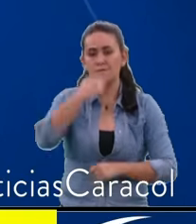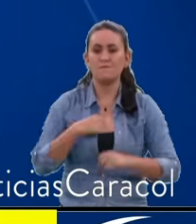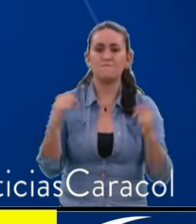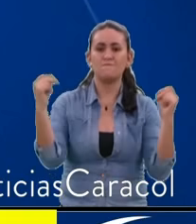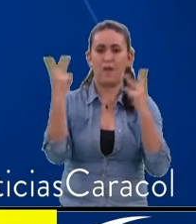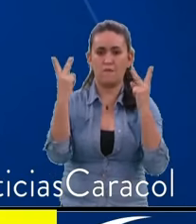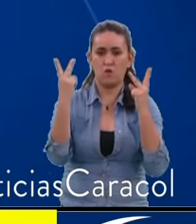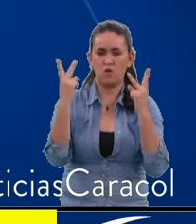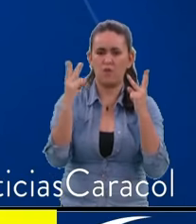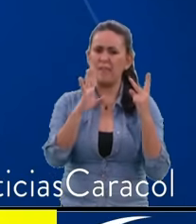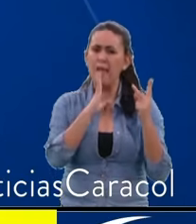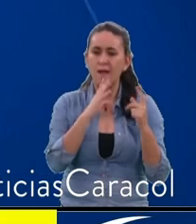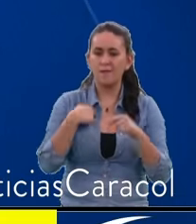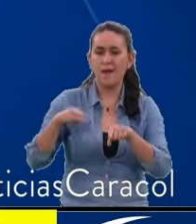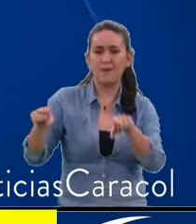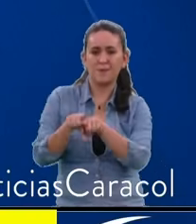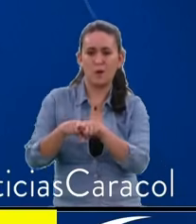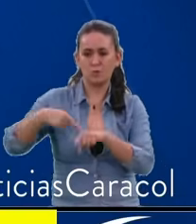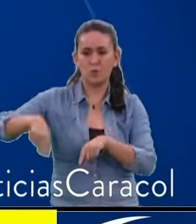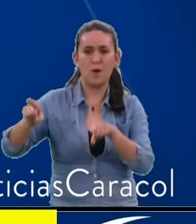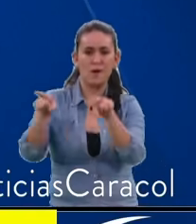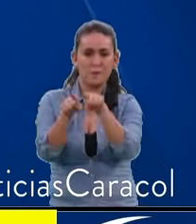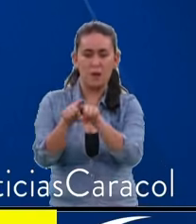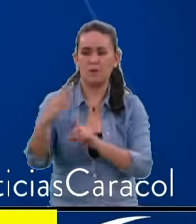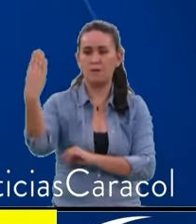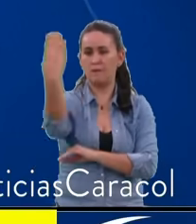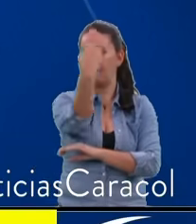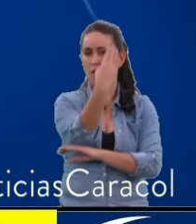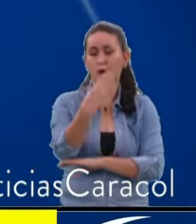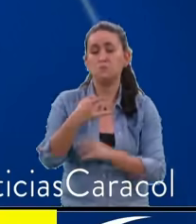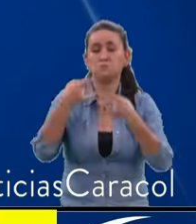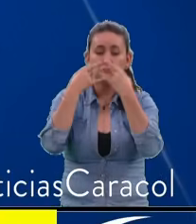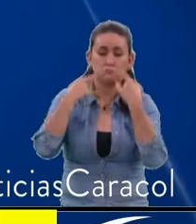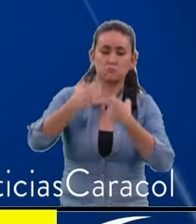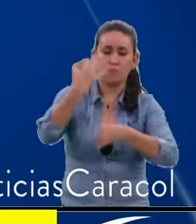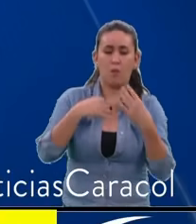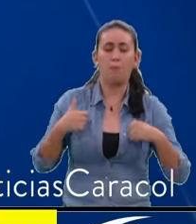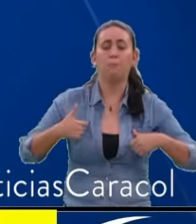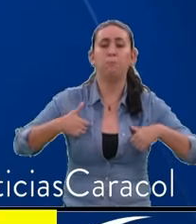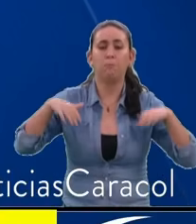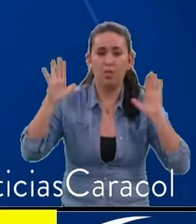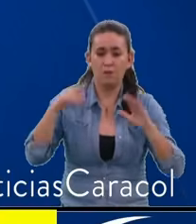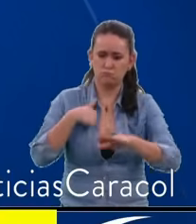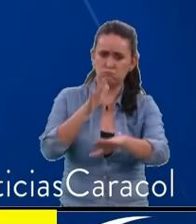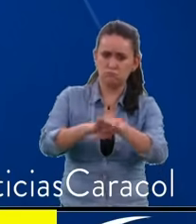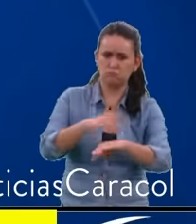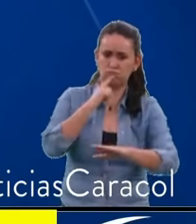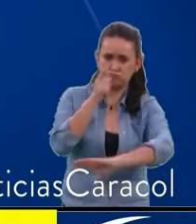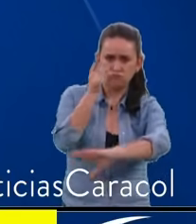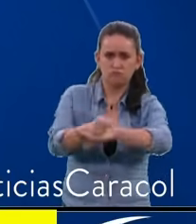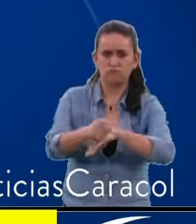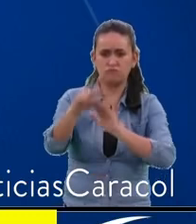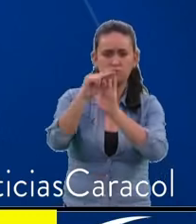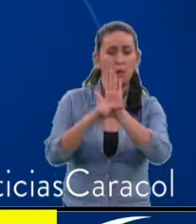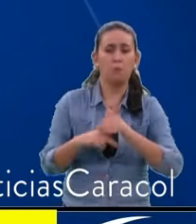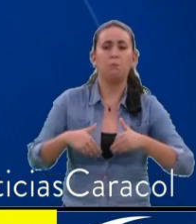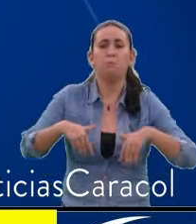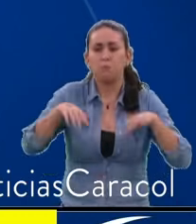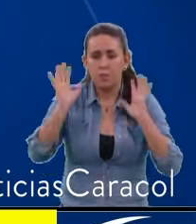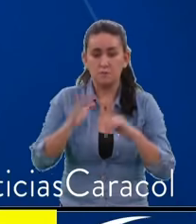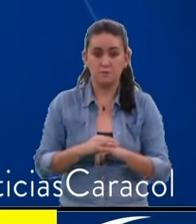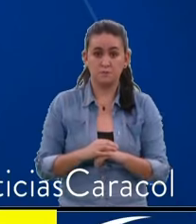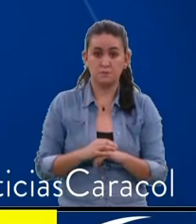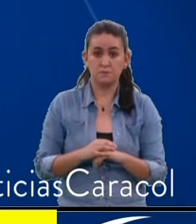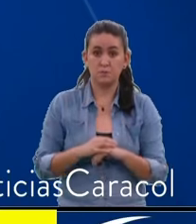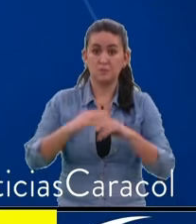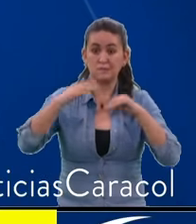desde la cuenta de su hermano quedó evidenciada la violación a las medidas de bioseguridad decretadas en esta región del país. Sin embargo, tras